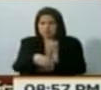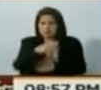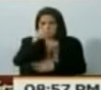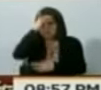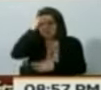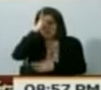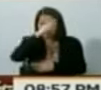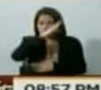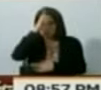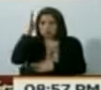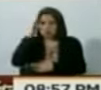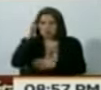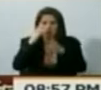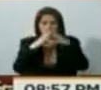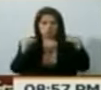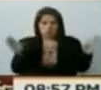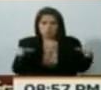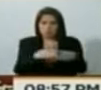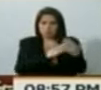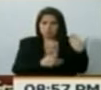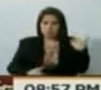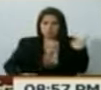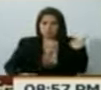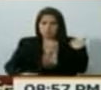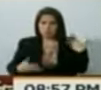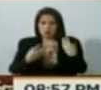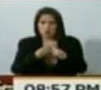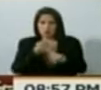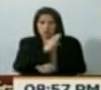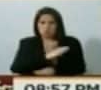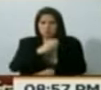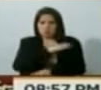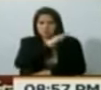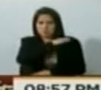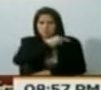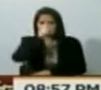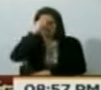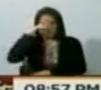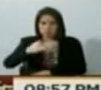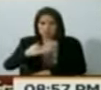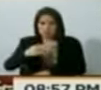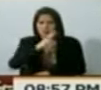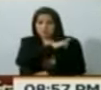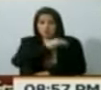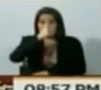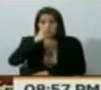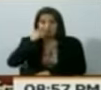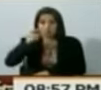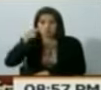el entorno presidencial, el alto mando militar, los comandantes de componentes militares y los jefes de los cuerpos de seguridad del